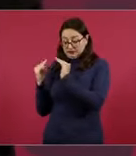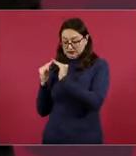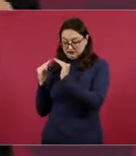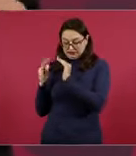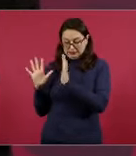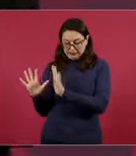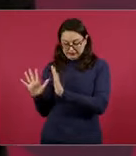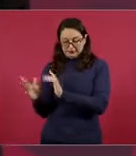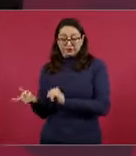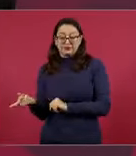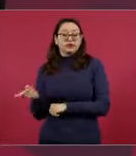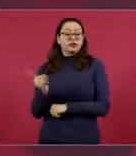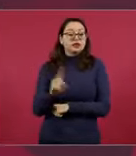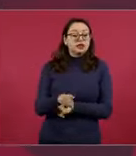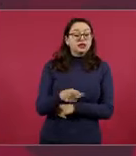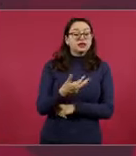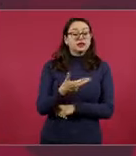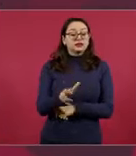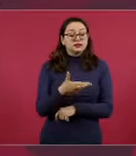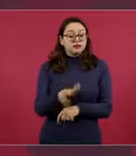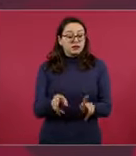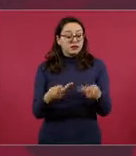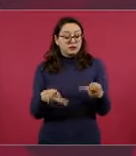restaurante, en la fonda,